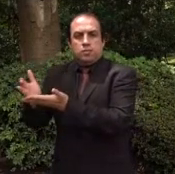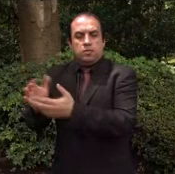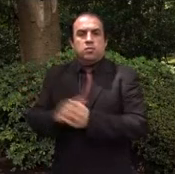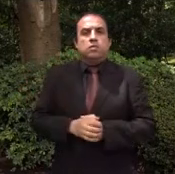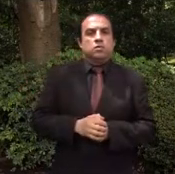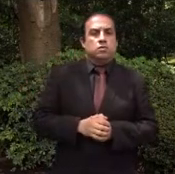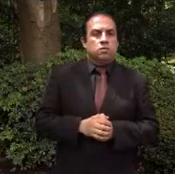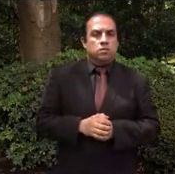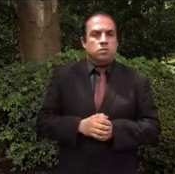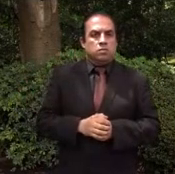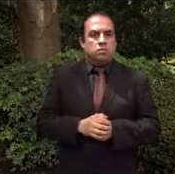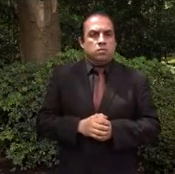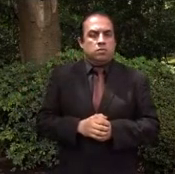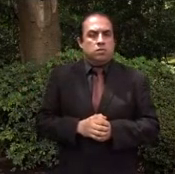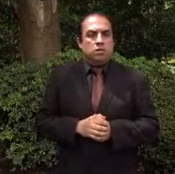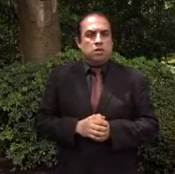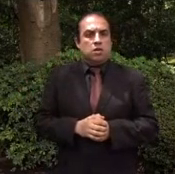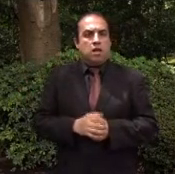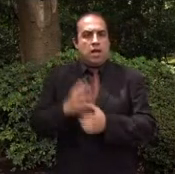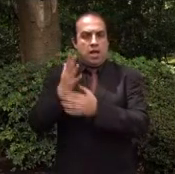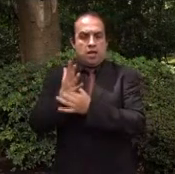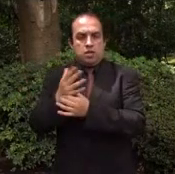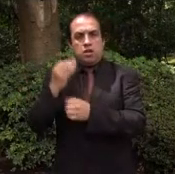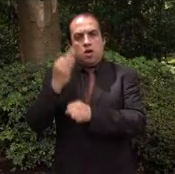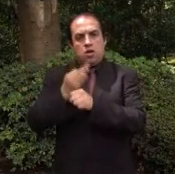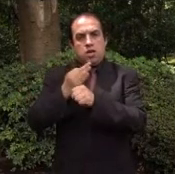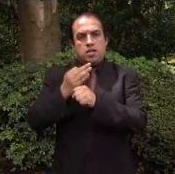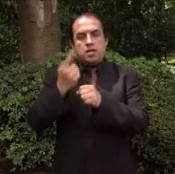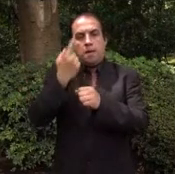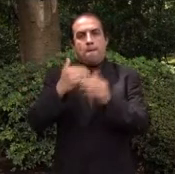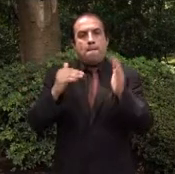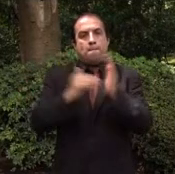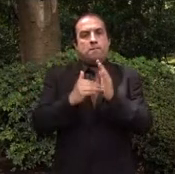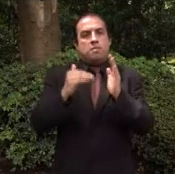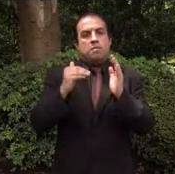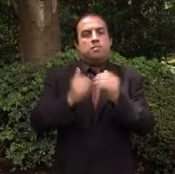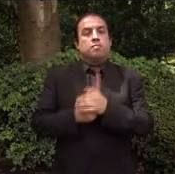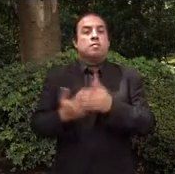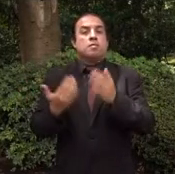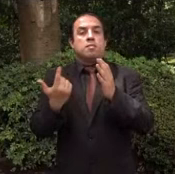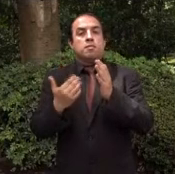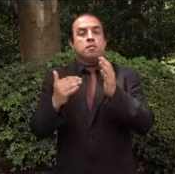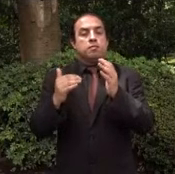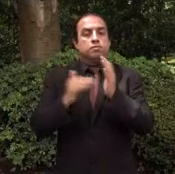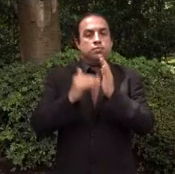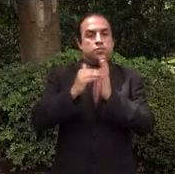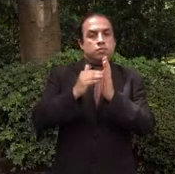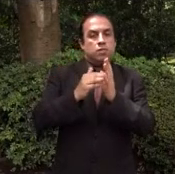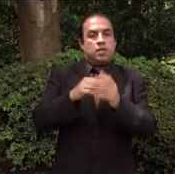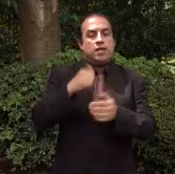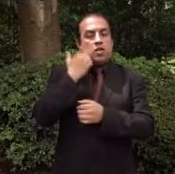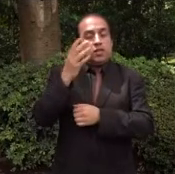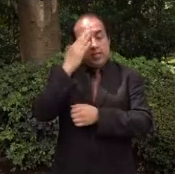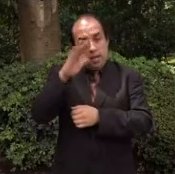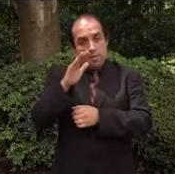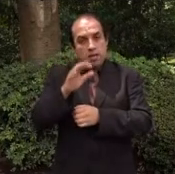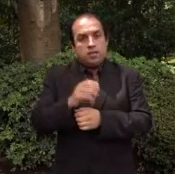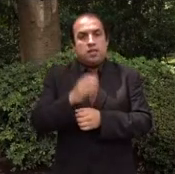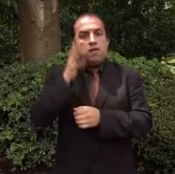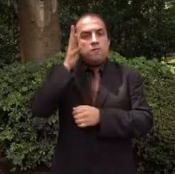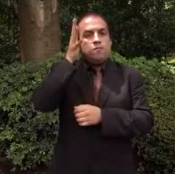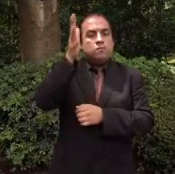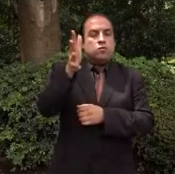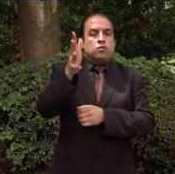de mil millones para el proyecto este año. Entonces, quisiera que nos precisara esa parte. Quiero saber si a futuro